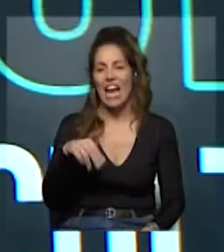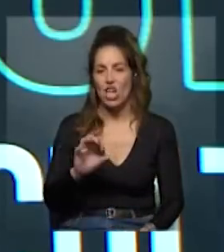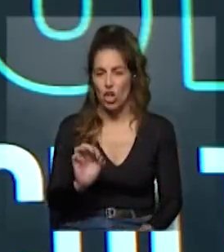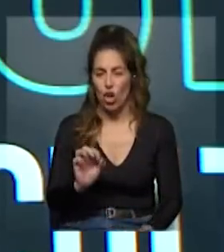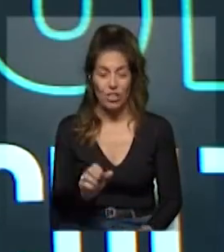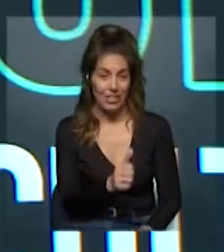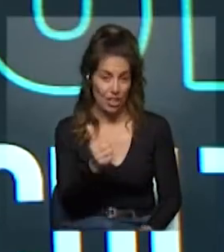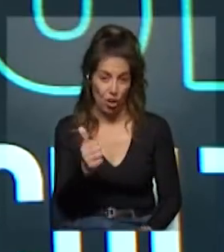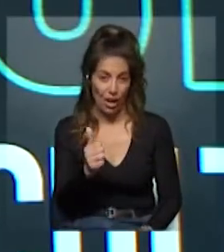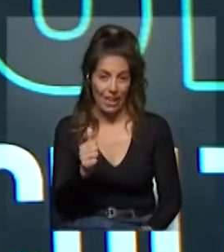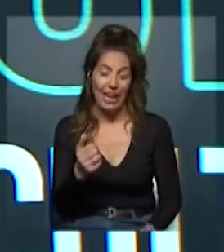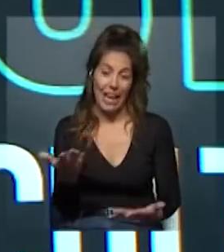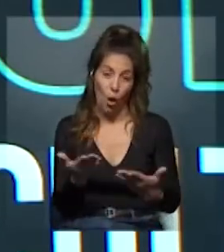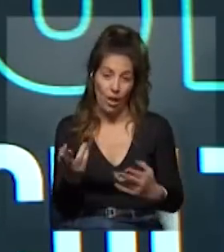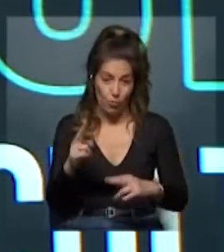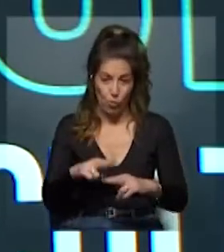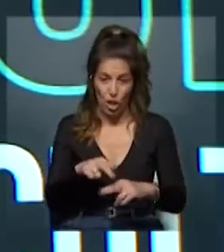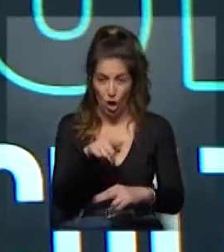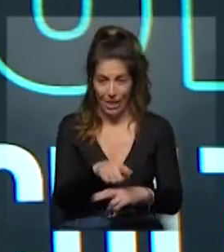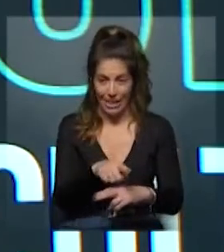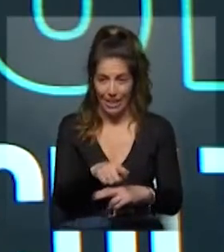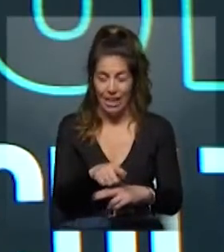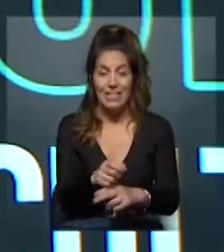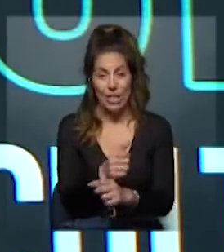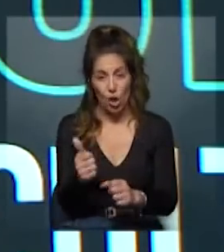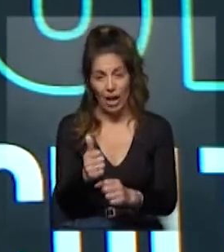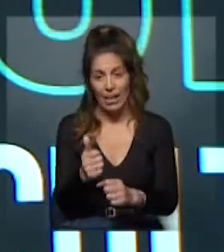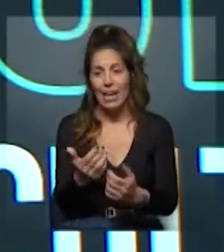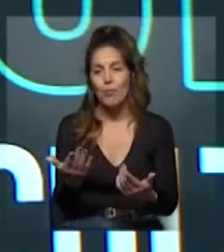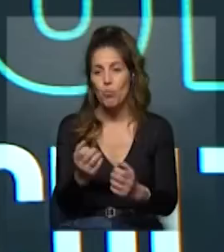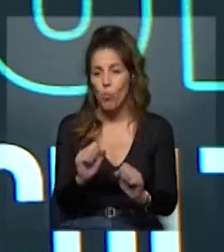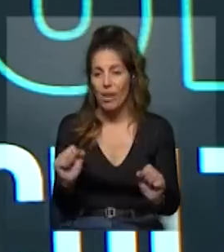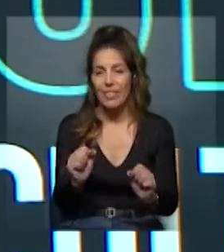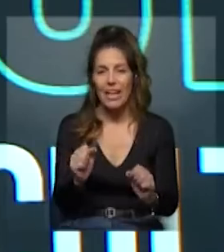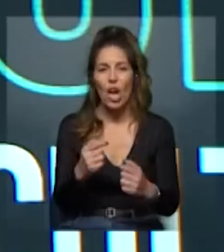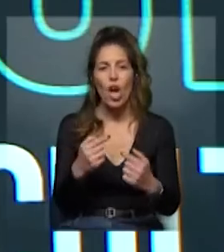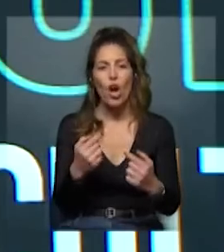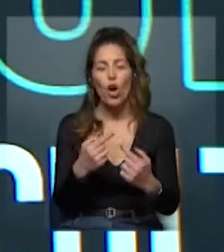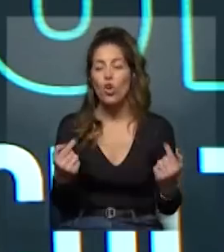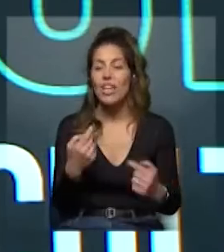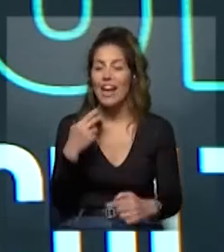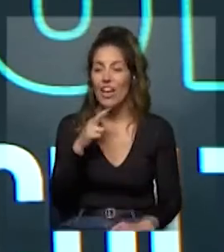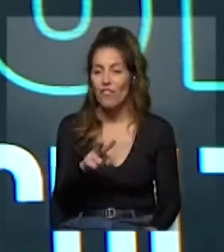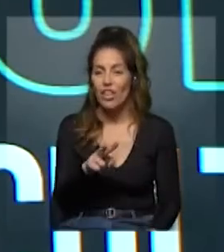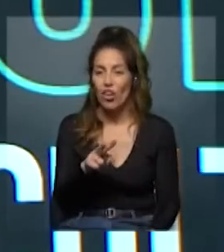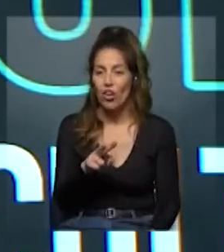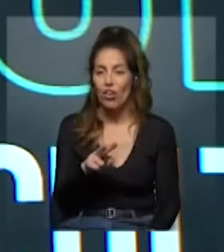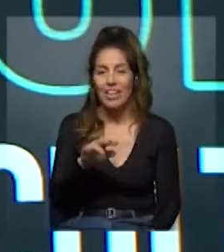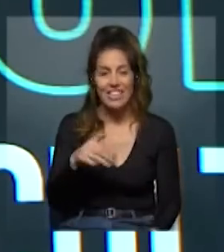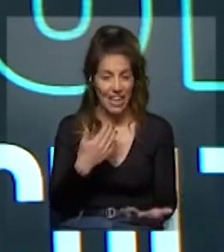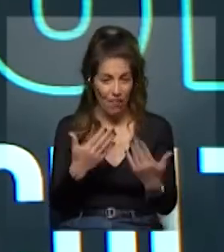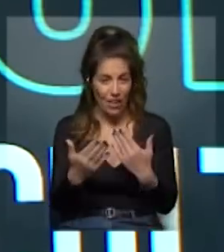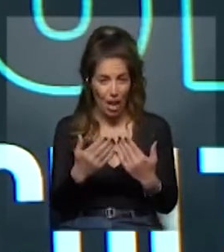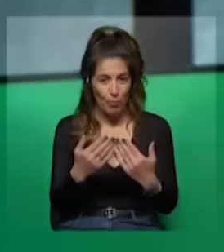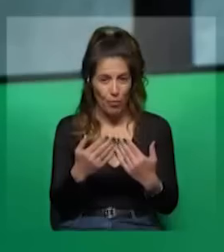gana va a hacer en forma póstuma eh Y están e las cosas que veo de Manuel Soriano que es un libro del que ya hablamos aquí en este espacio y Hoy como